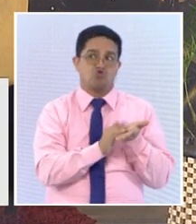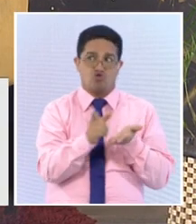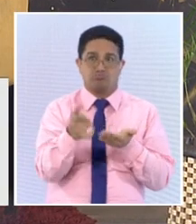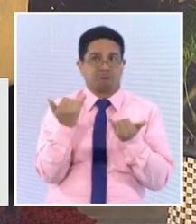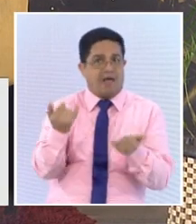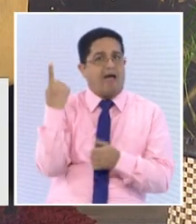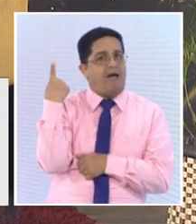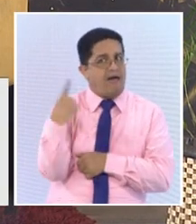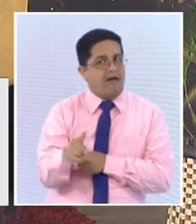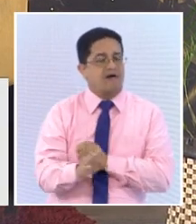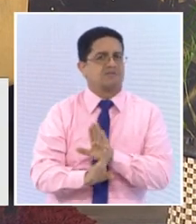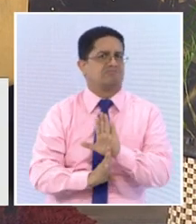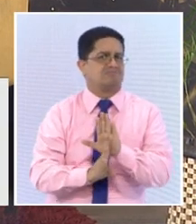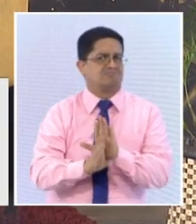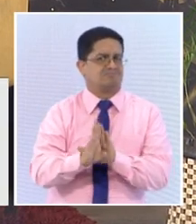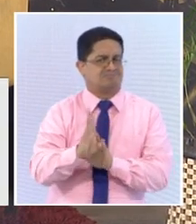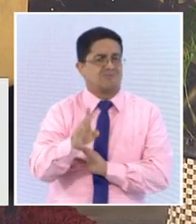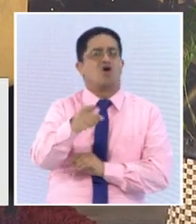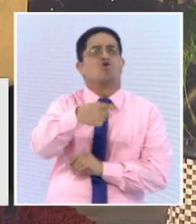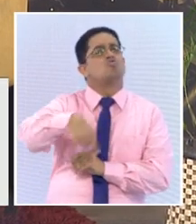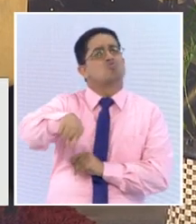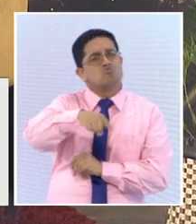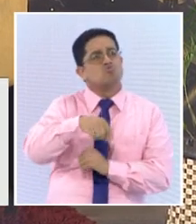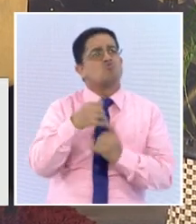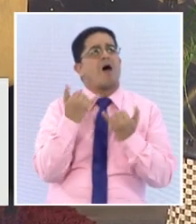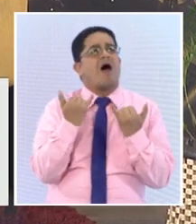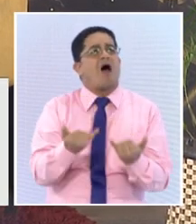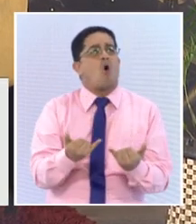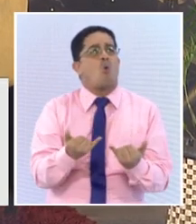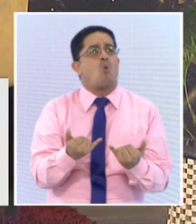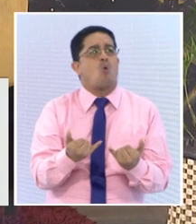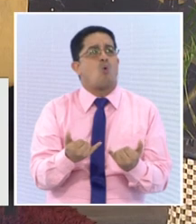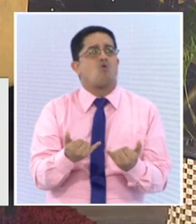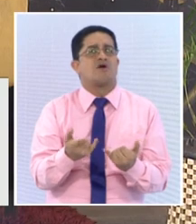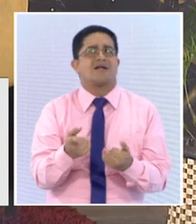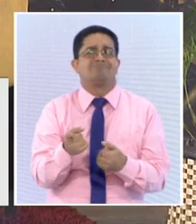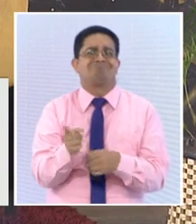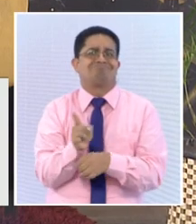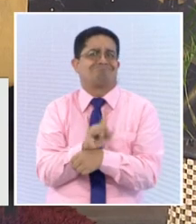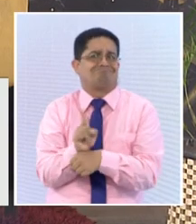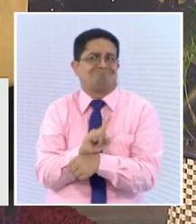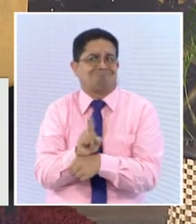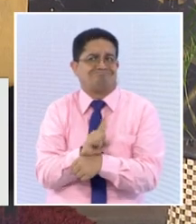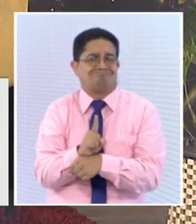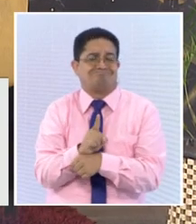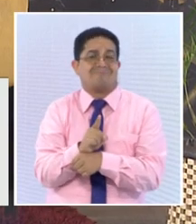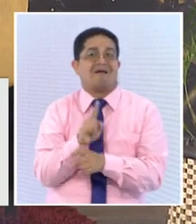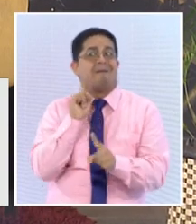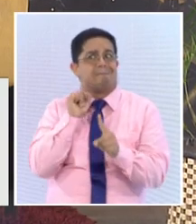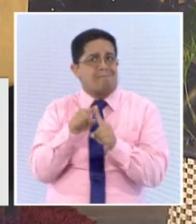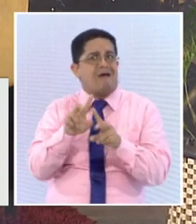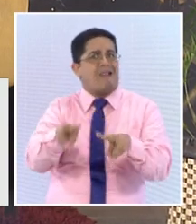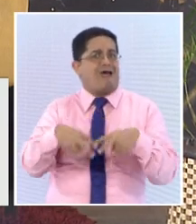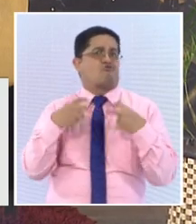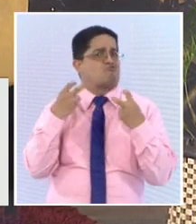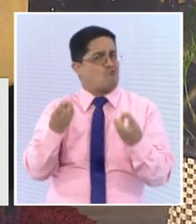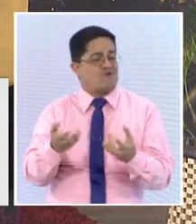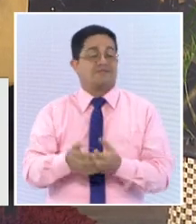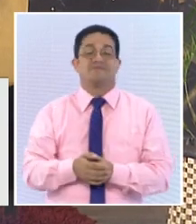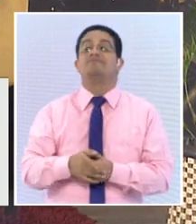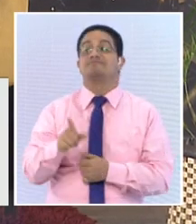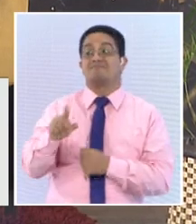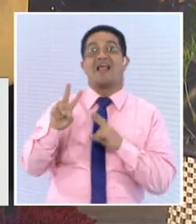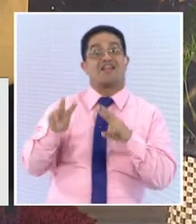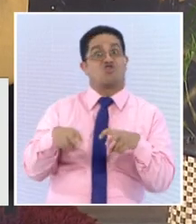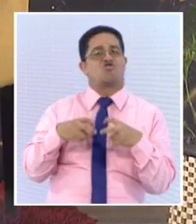han evolucionado y nosotros cada vez estamos a un ritmo de una vanguardia más grande para innovar precisamente. Innovación